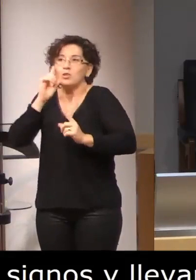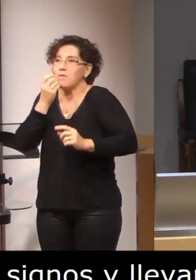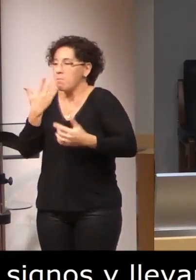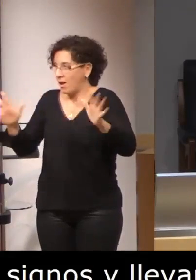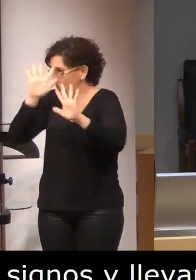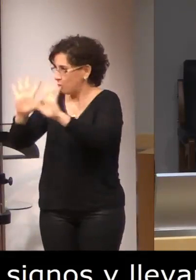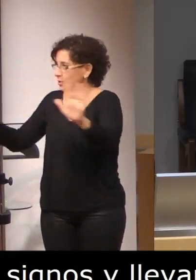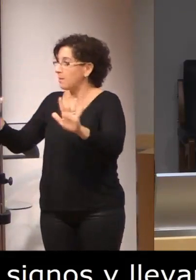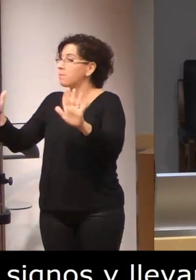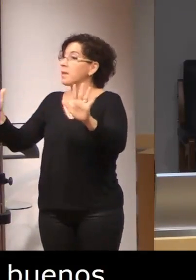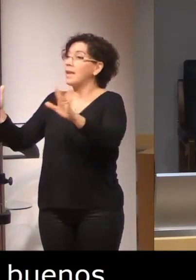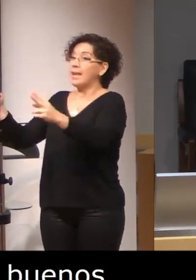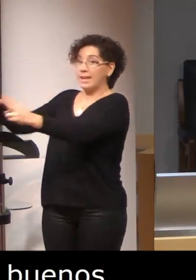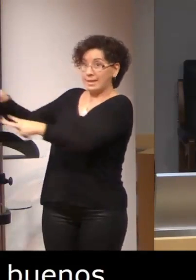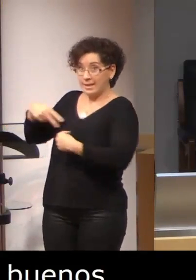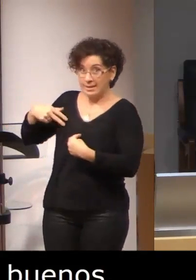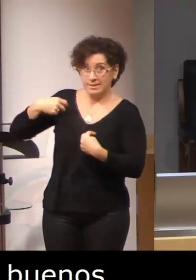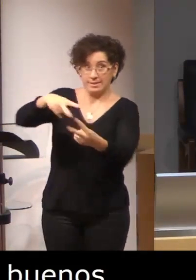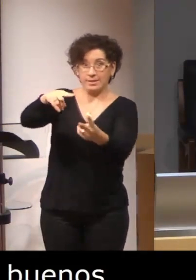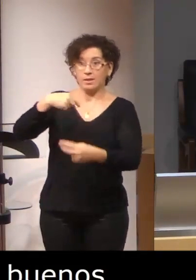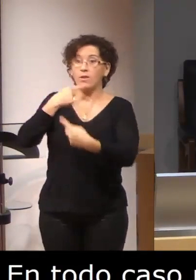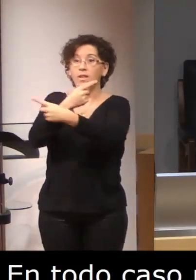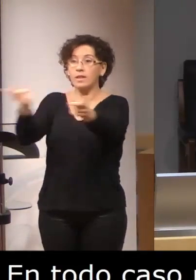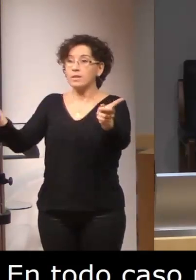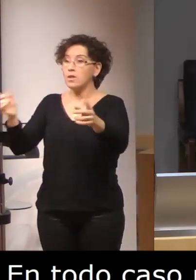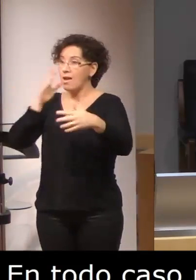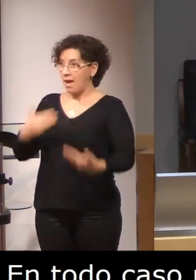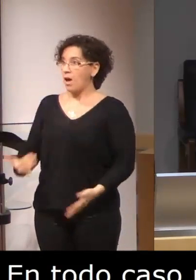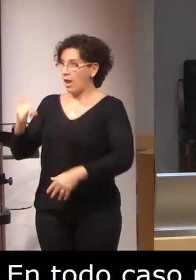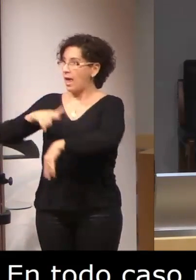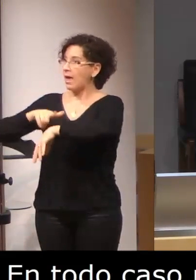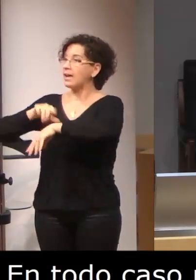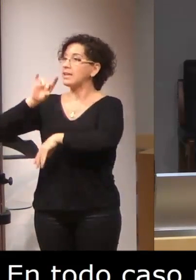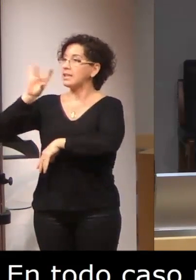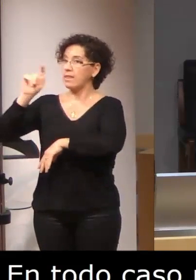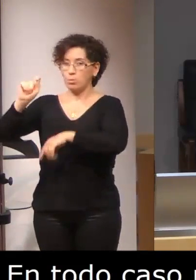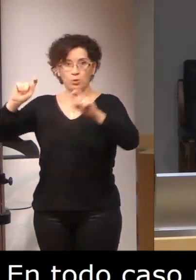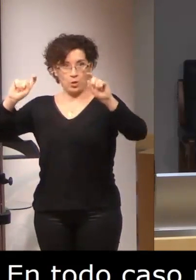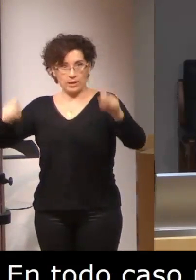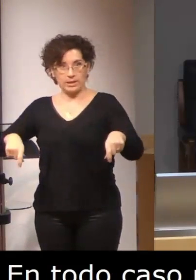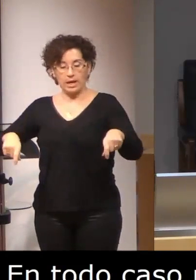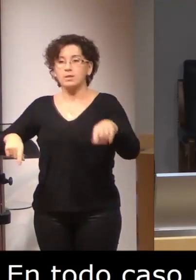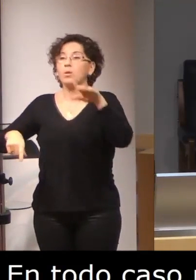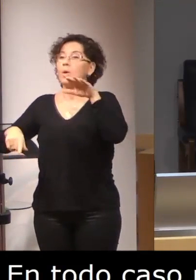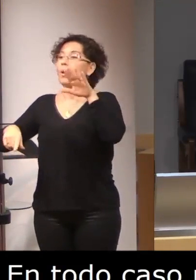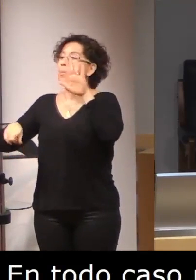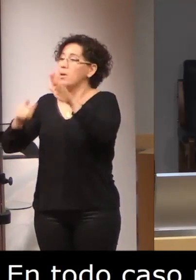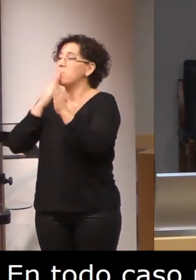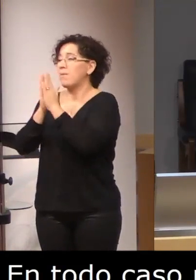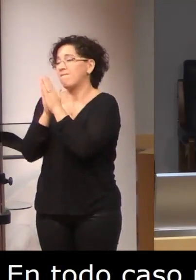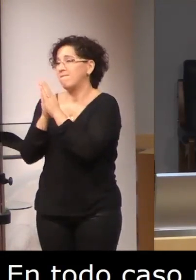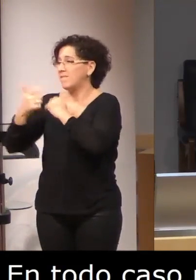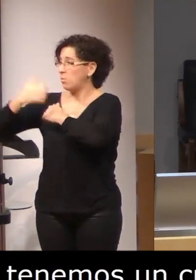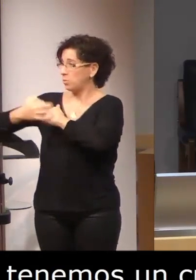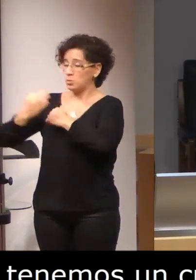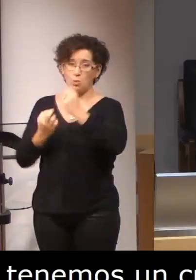que les indique que tenemos un cuarto de hora de descanso, pero que se ruega puntualidad. Eso